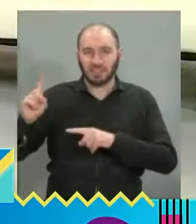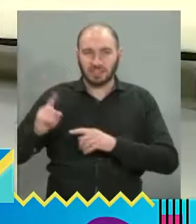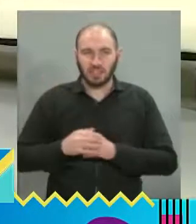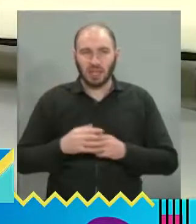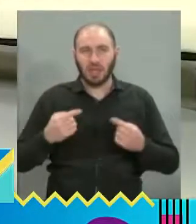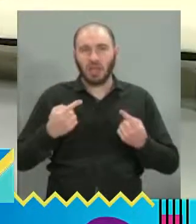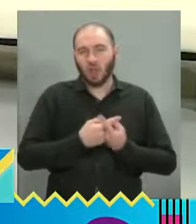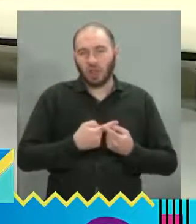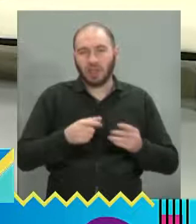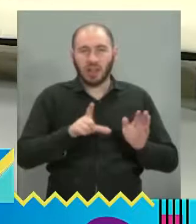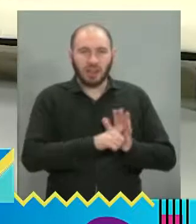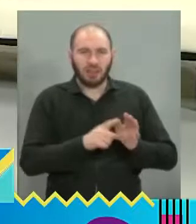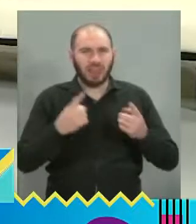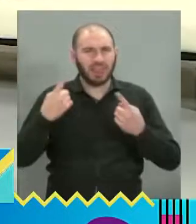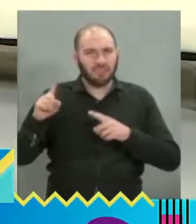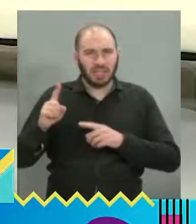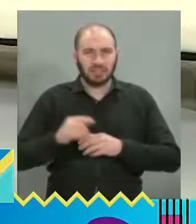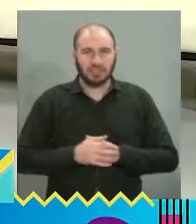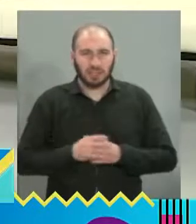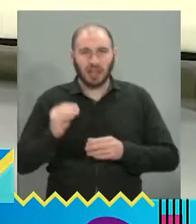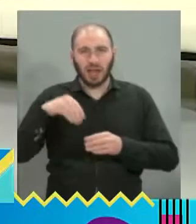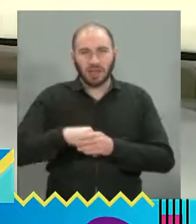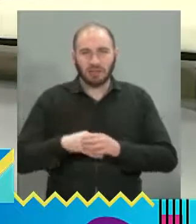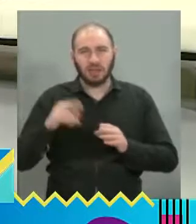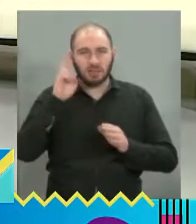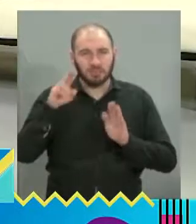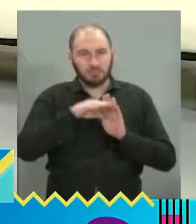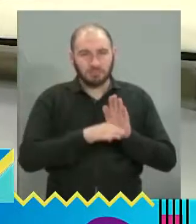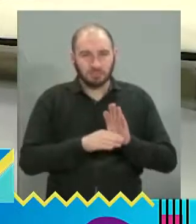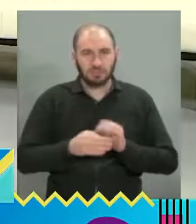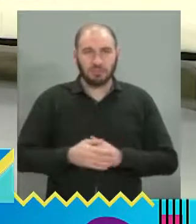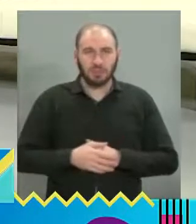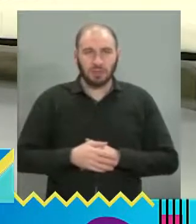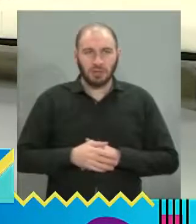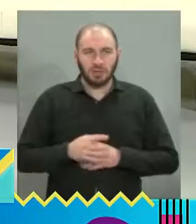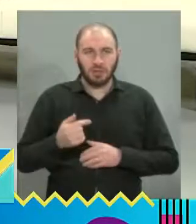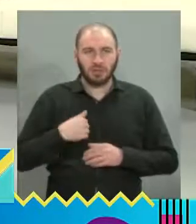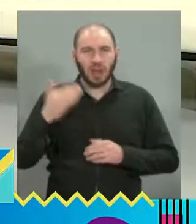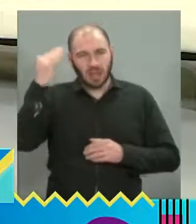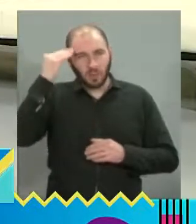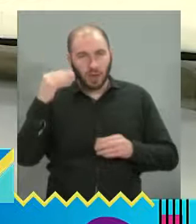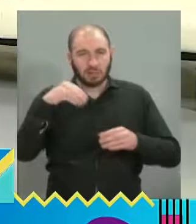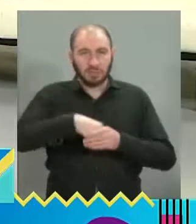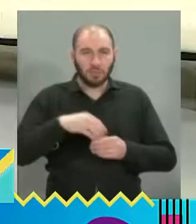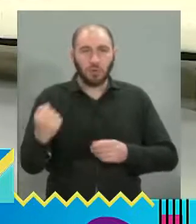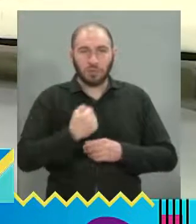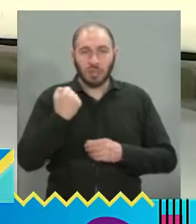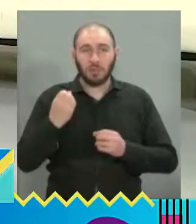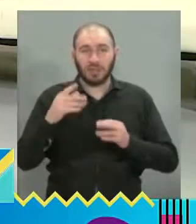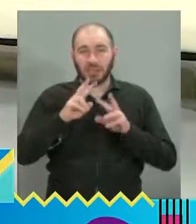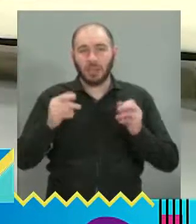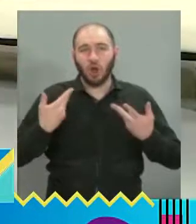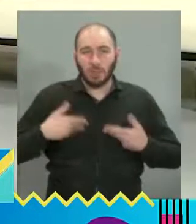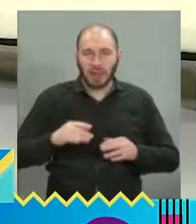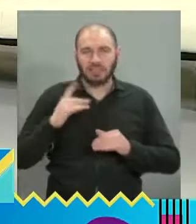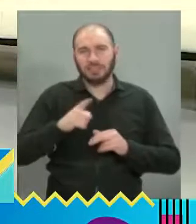contra la norma, no de diferente, ¿sí?, dentro respetando la norma. Eso lo digo como un aporte de lenguaje, pero realmente es importante porque a partir de lo normal siempre